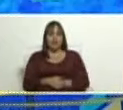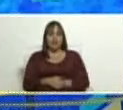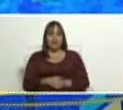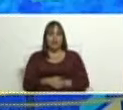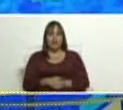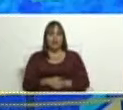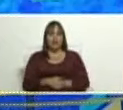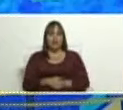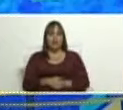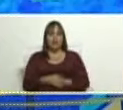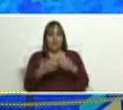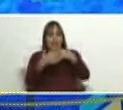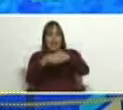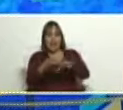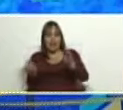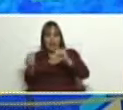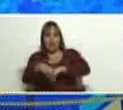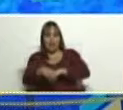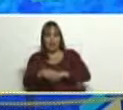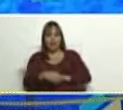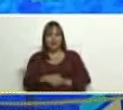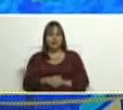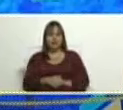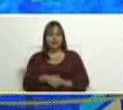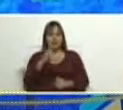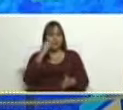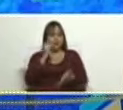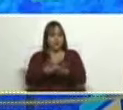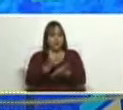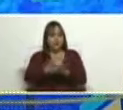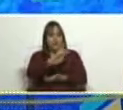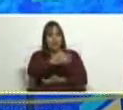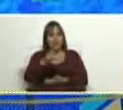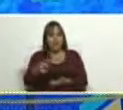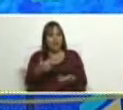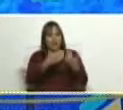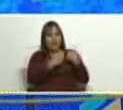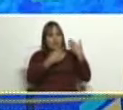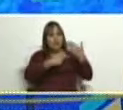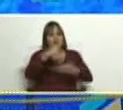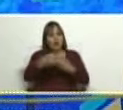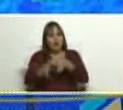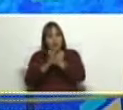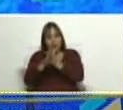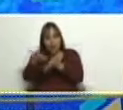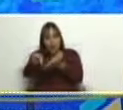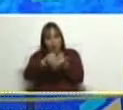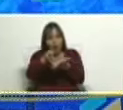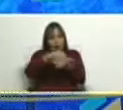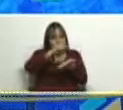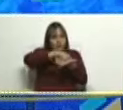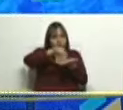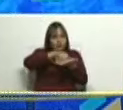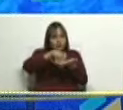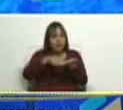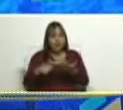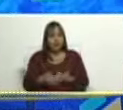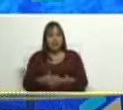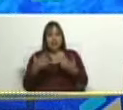Integrar aún más, tomen nota a los encargados de estos planes, integrar a